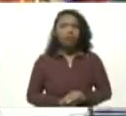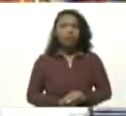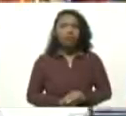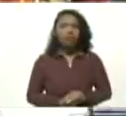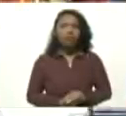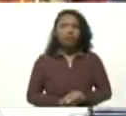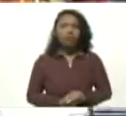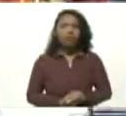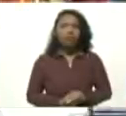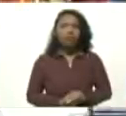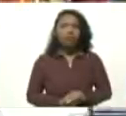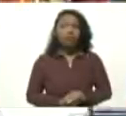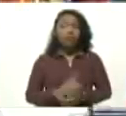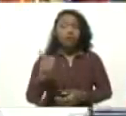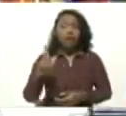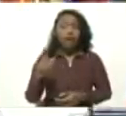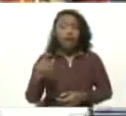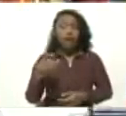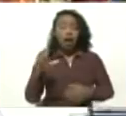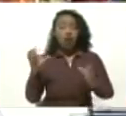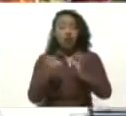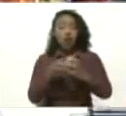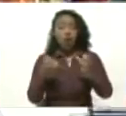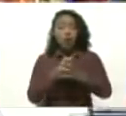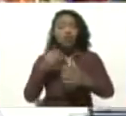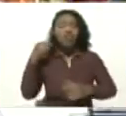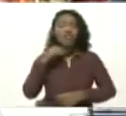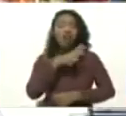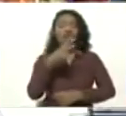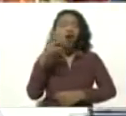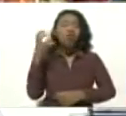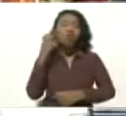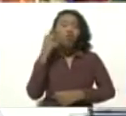Si la narcooligarquía de Iván Duque en Colombia,